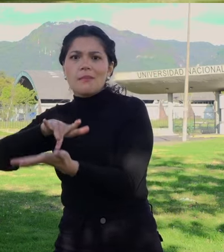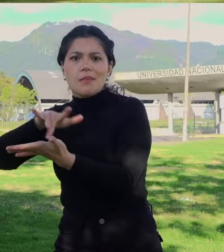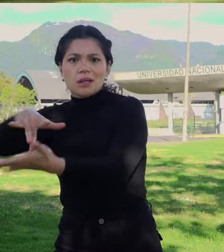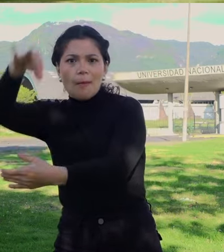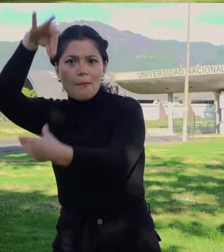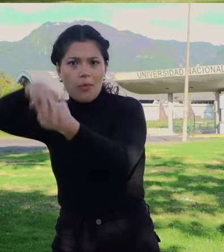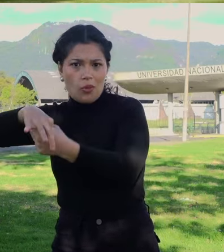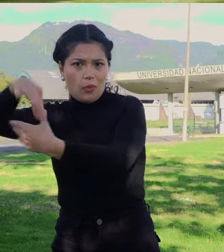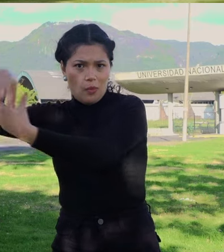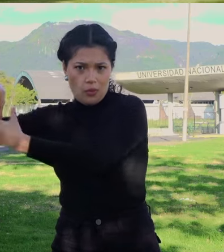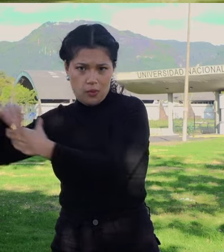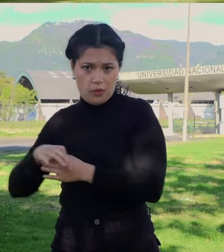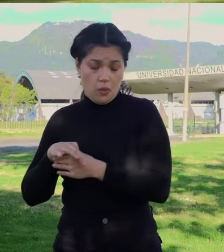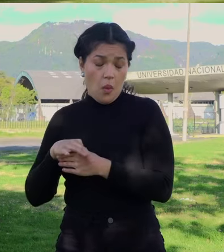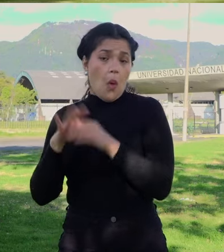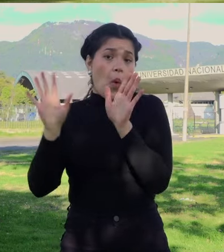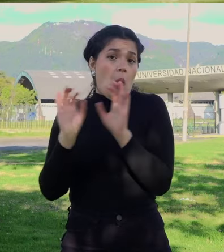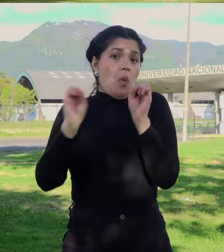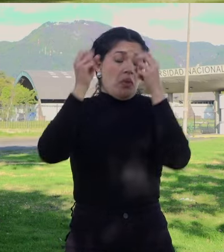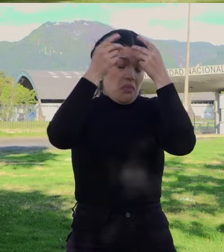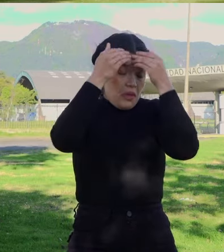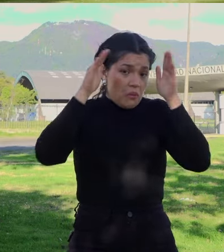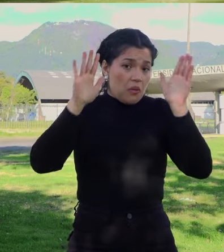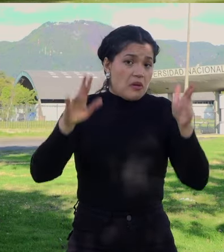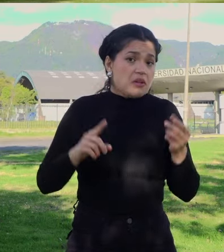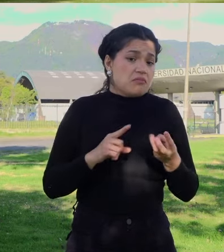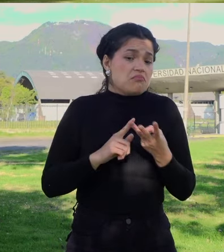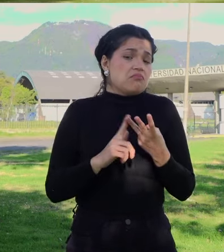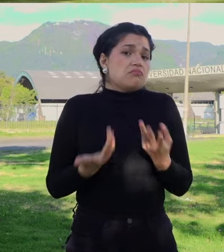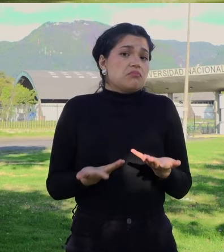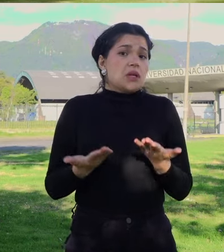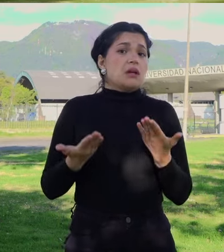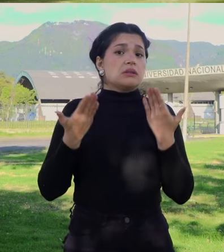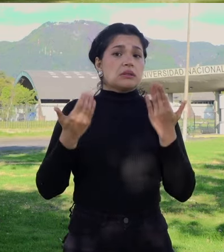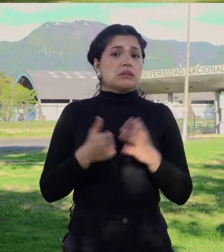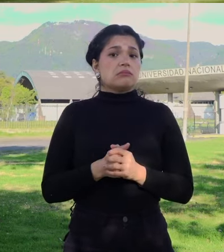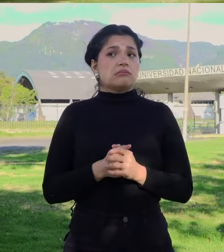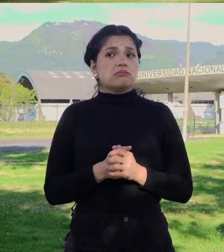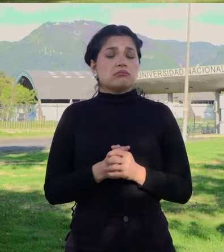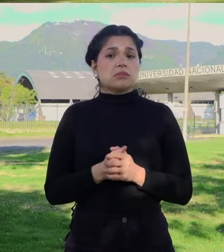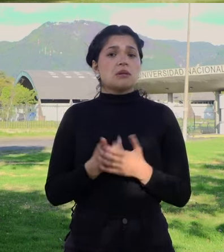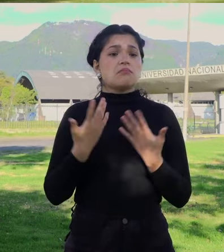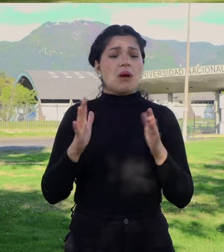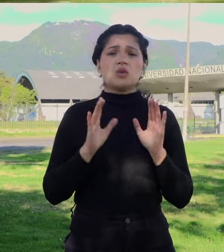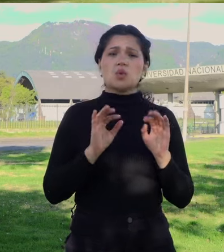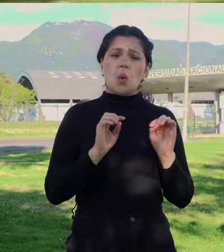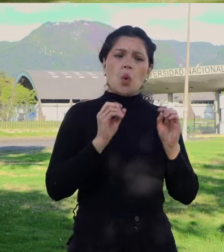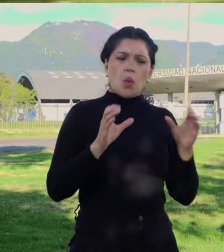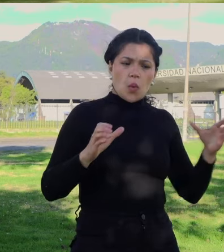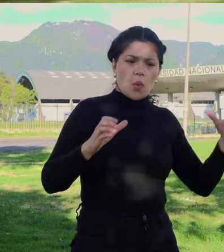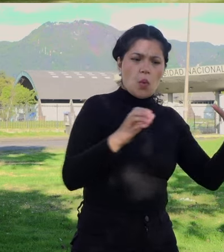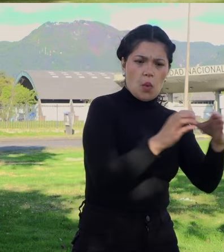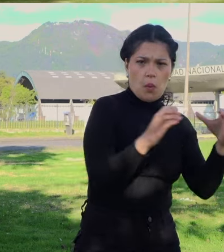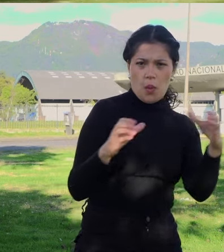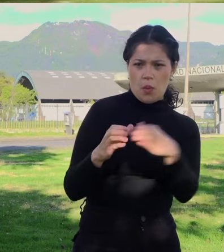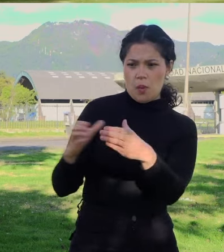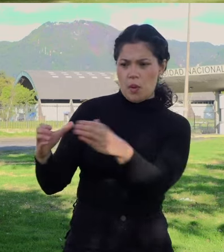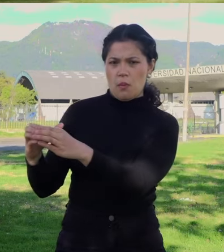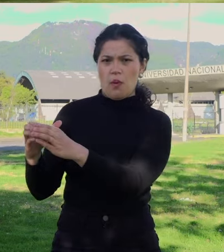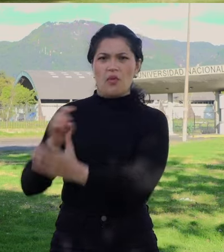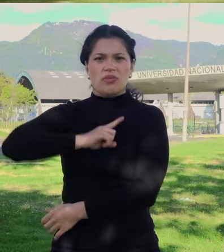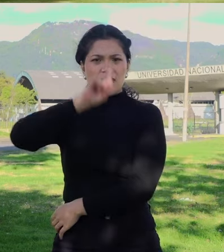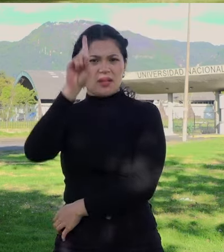con electores? ¿O la democracia podría comprender más bien órganos colegiados que definen